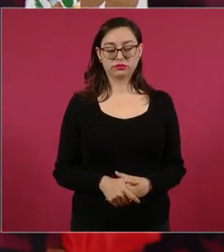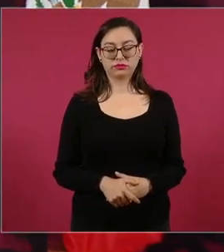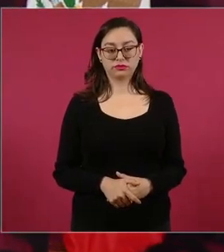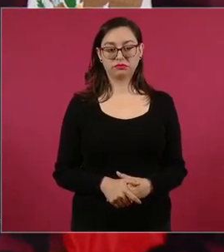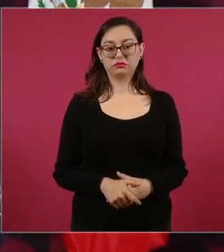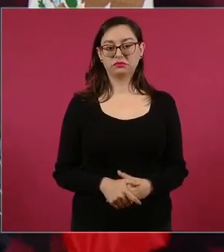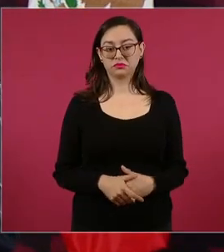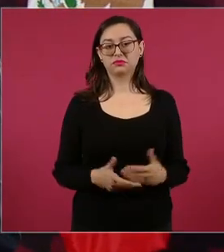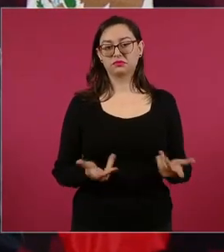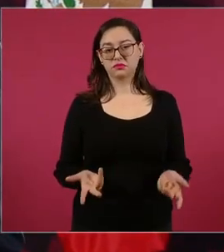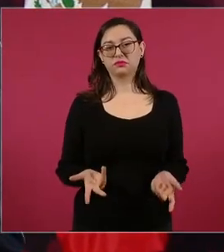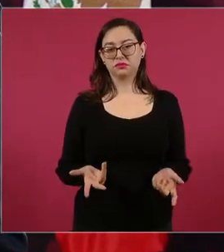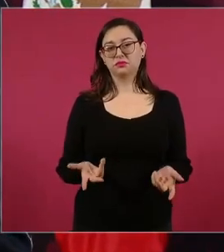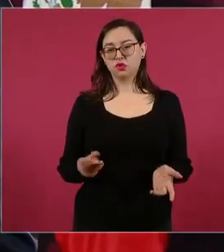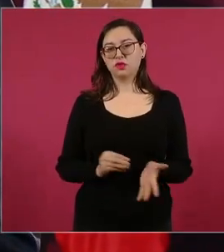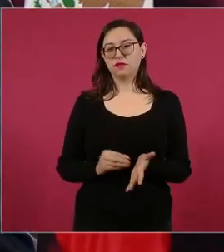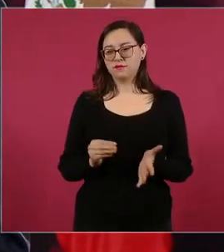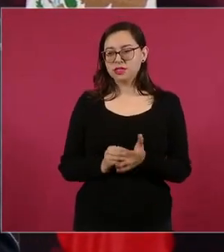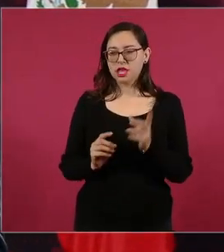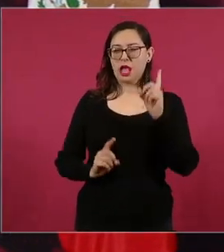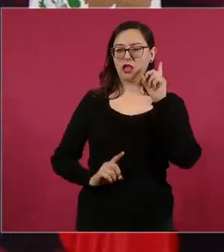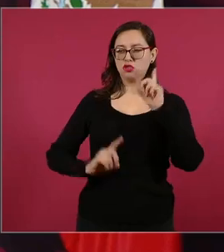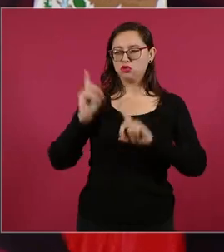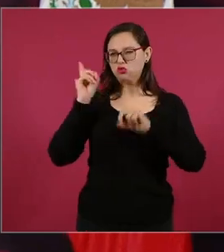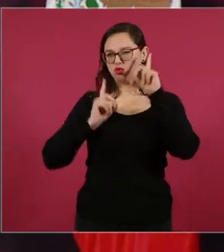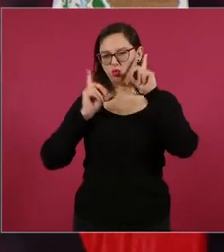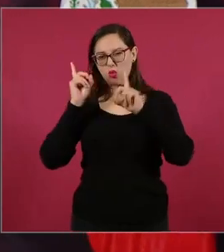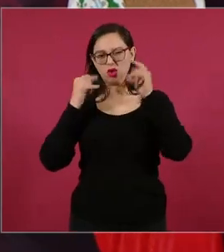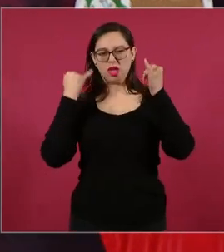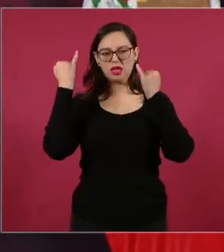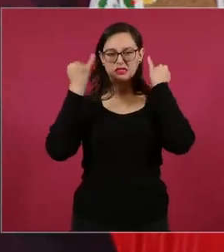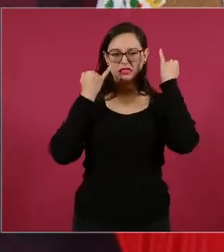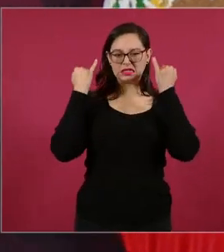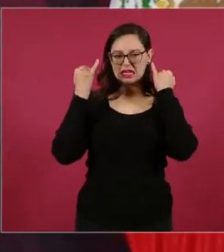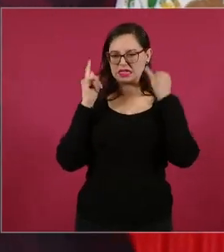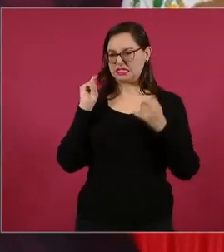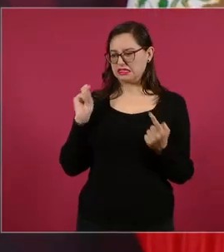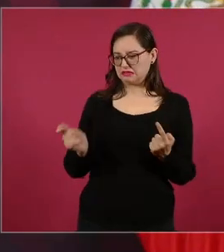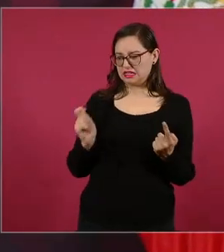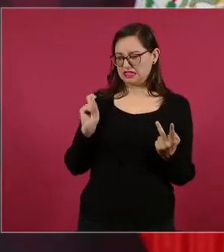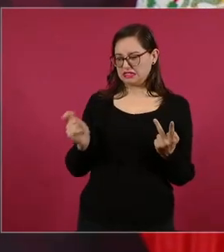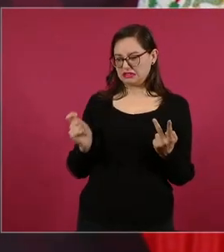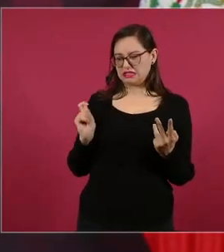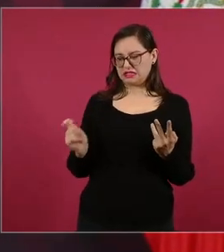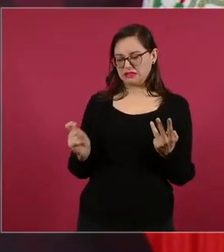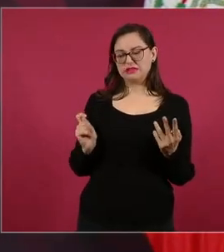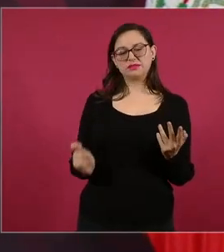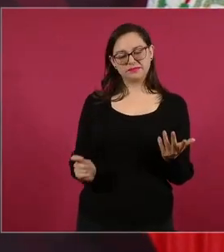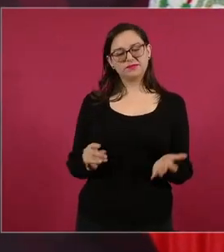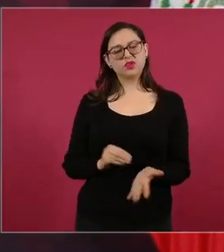lo sucedido, aclarar lo que realmente pasó,